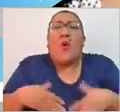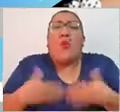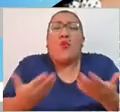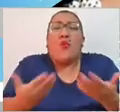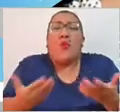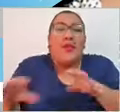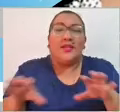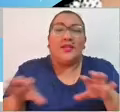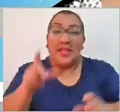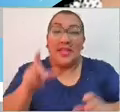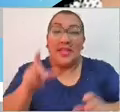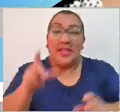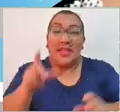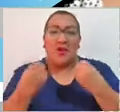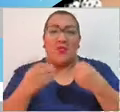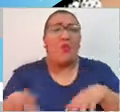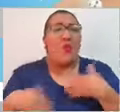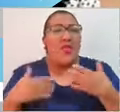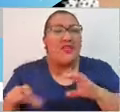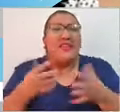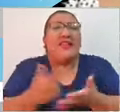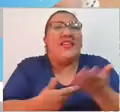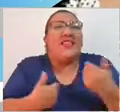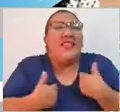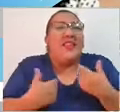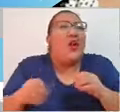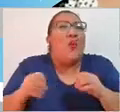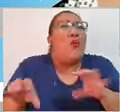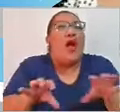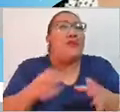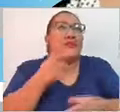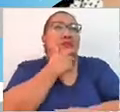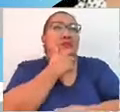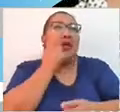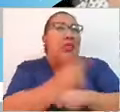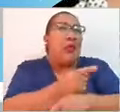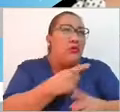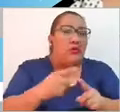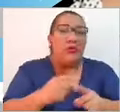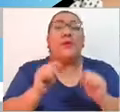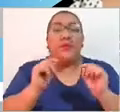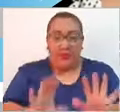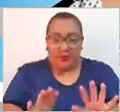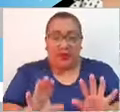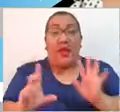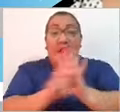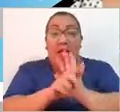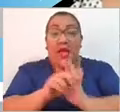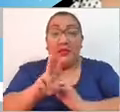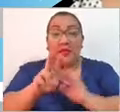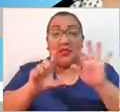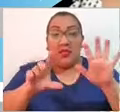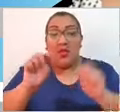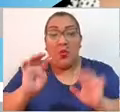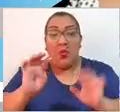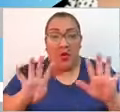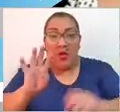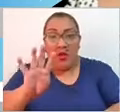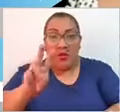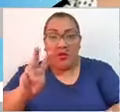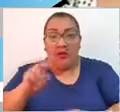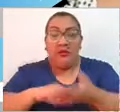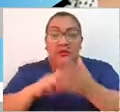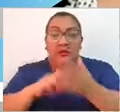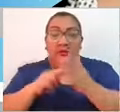los empleadores? En el marco de la ley 27.942, la Ley de Prevención y Sanción del